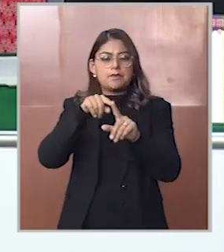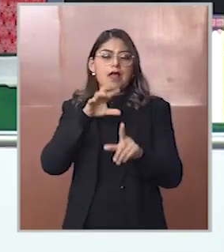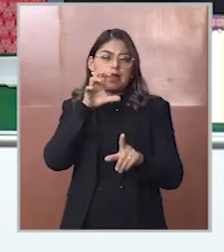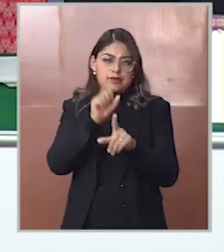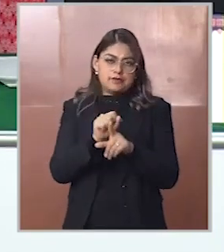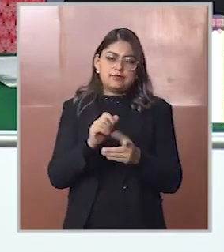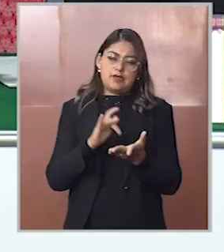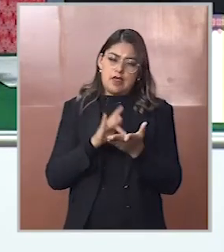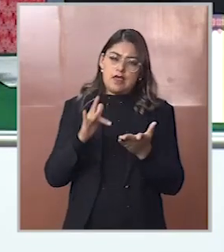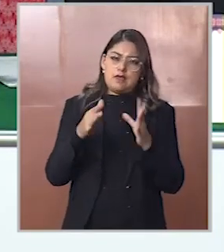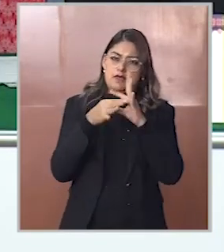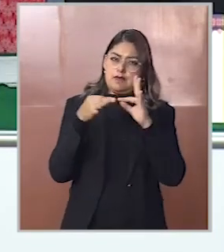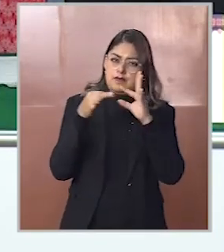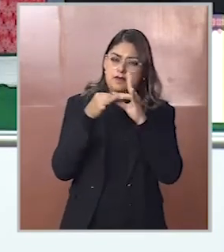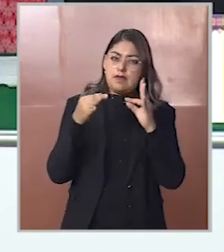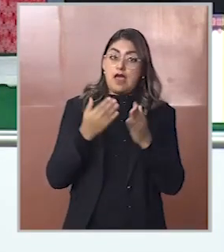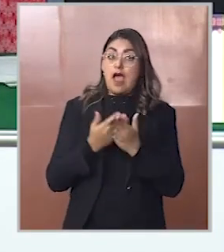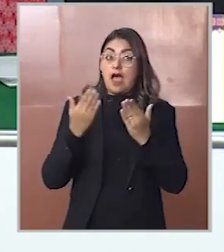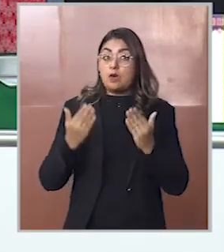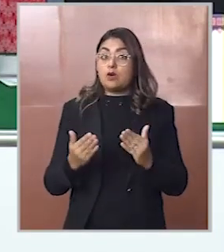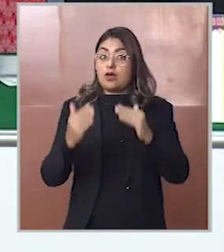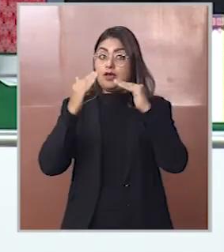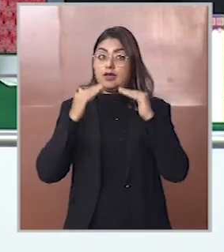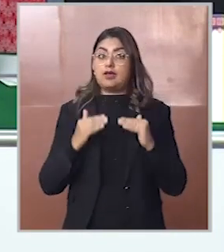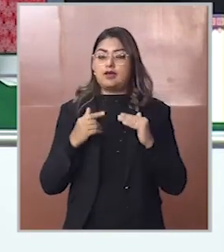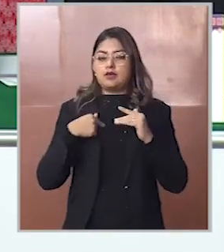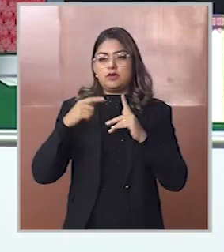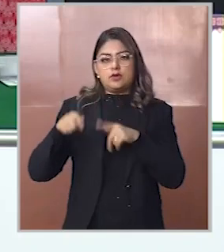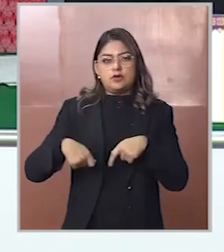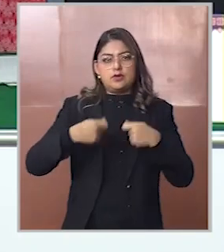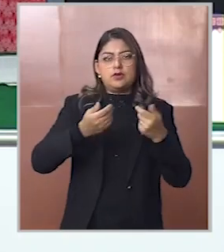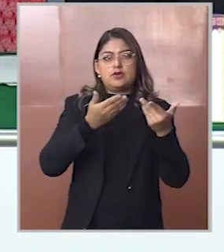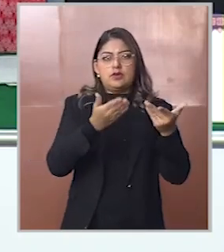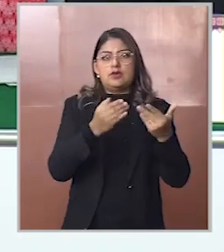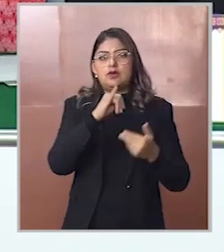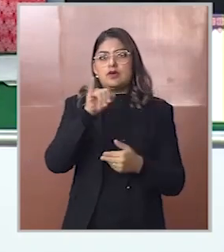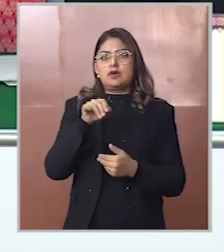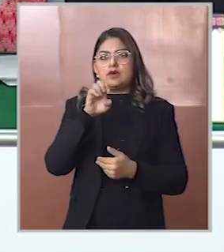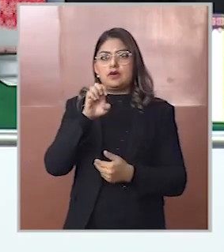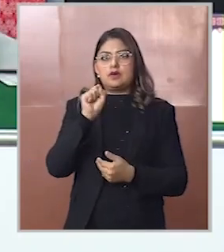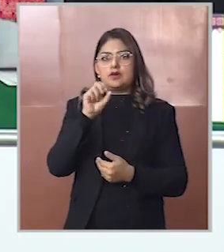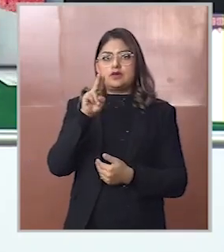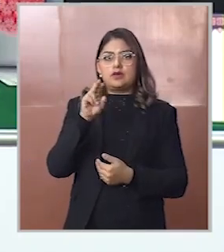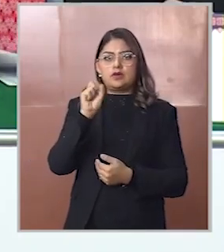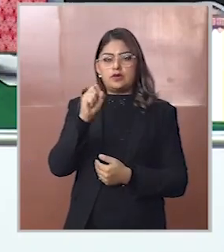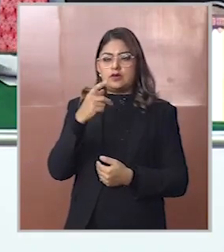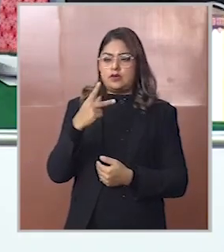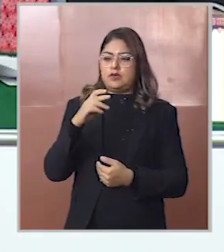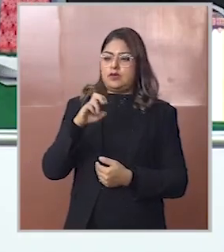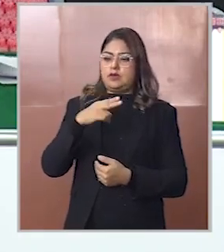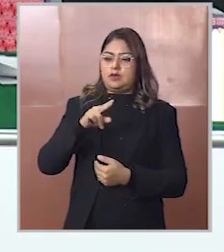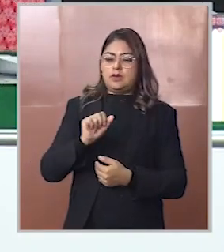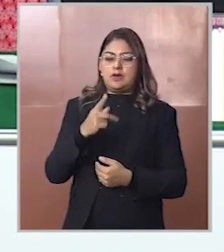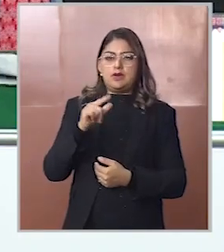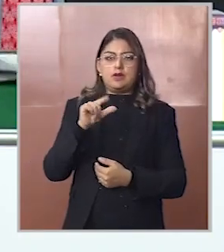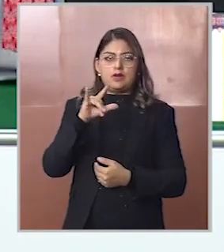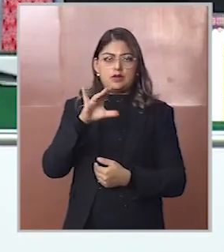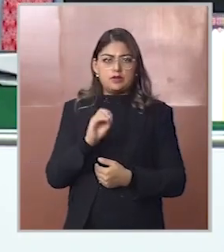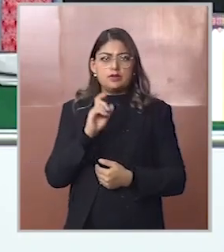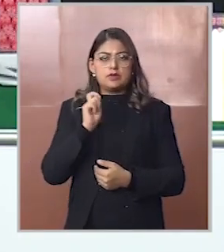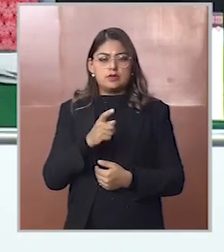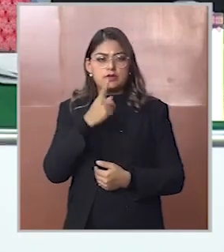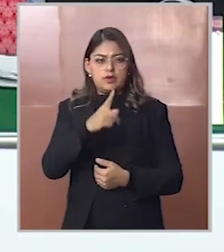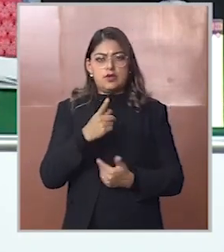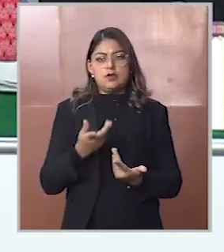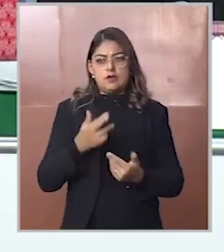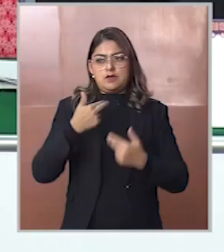gracias por por esta experiencia compartida a continuación le cedo la palabra a Jesús Peña Palacios representante en México del alto comisionado de